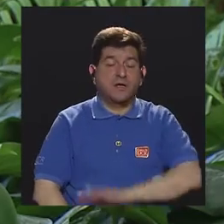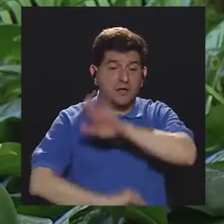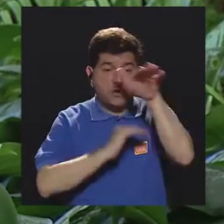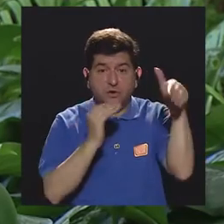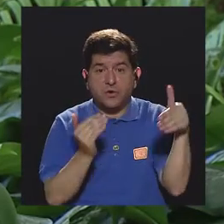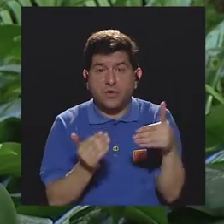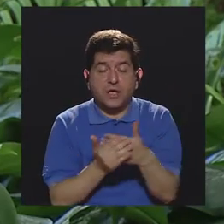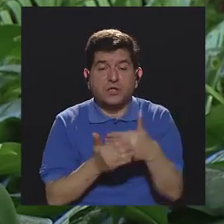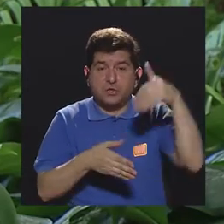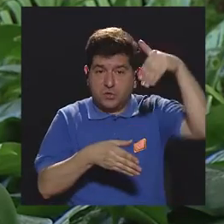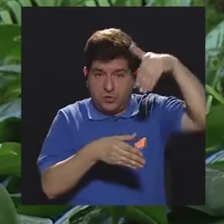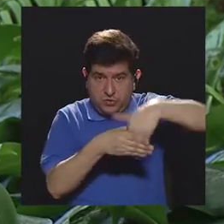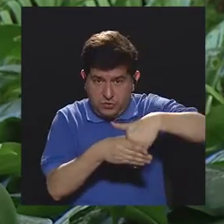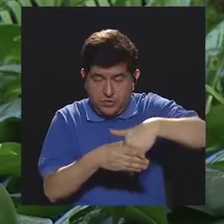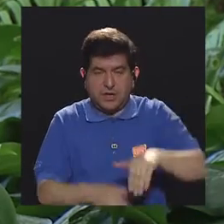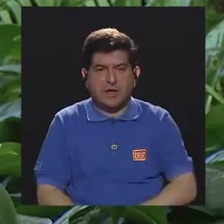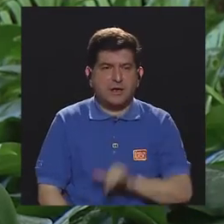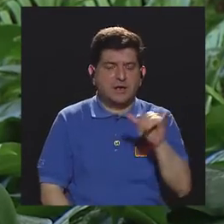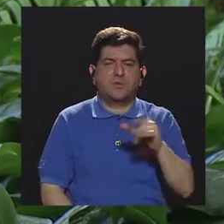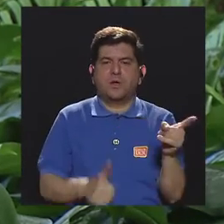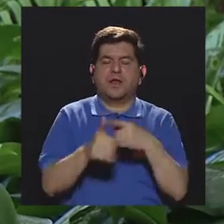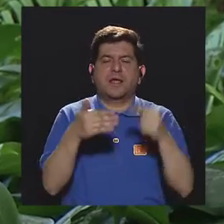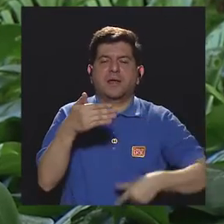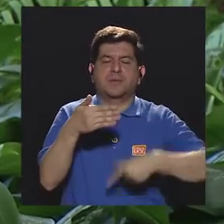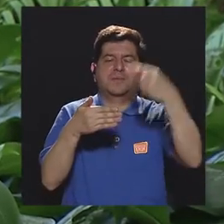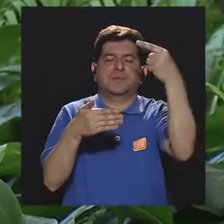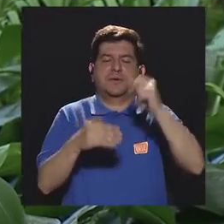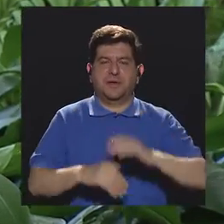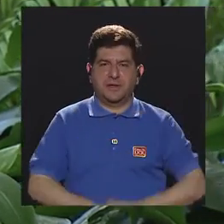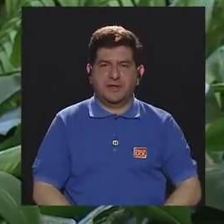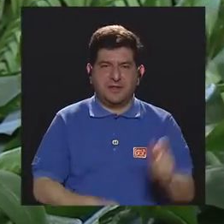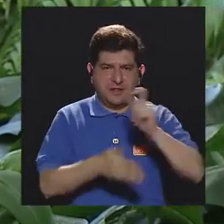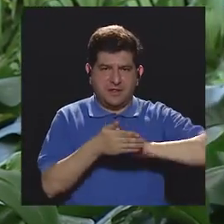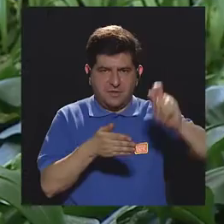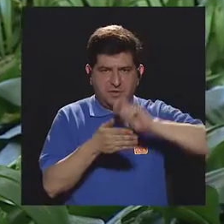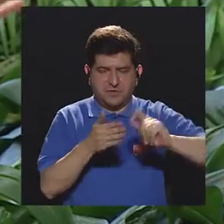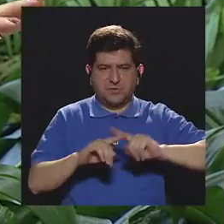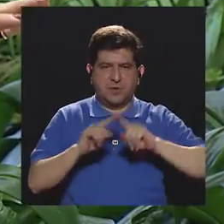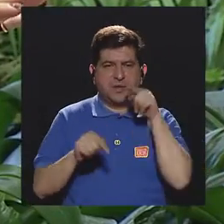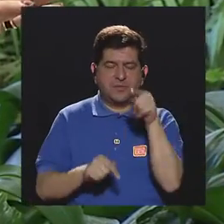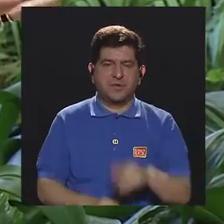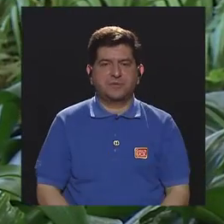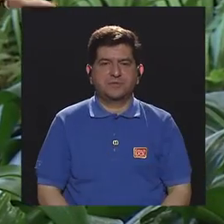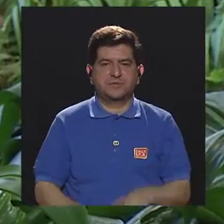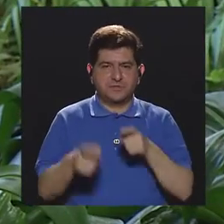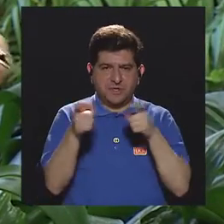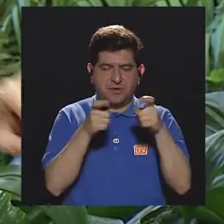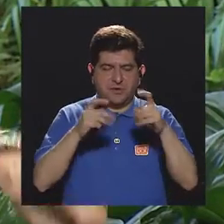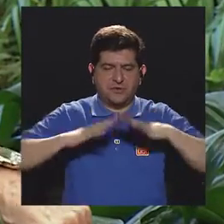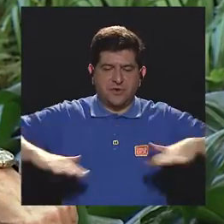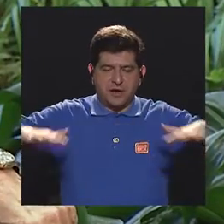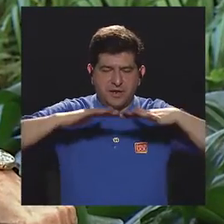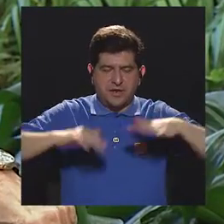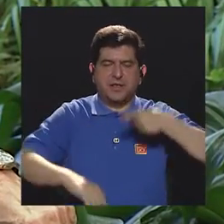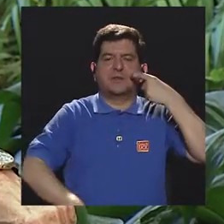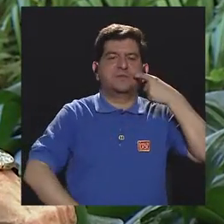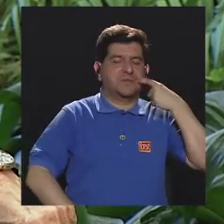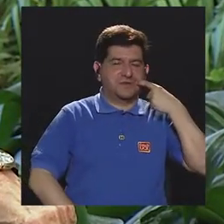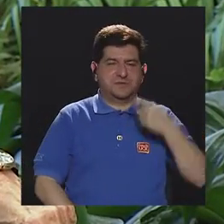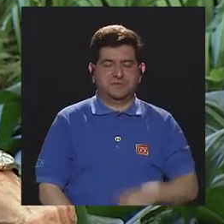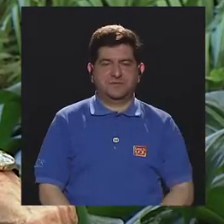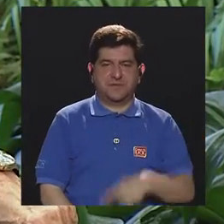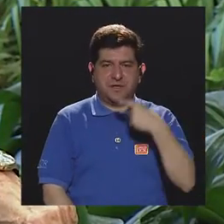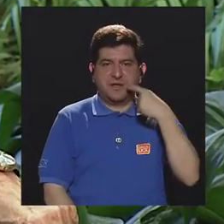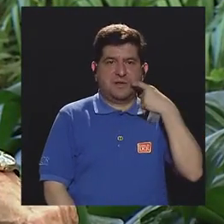en todo, como si entraras en primer grado de escuela, solo que estás dirigiendo el campo adictivo.